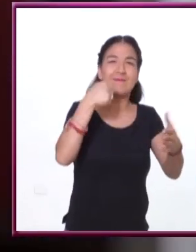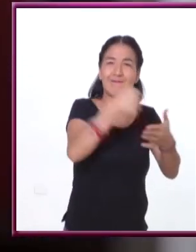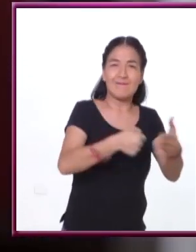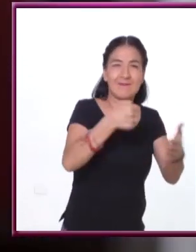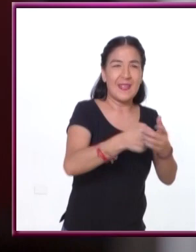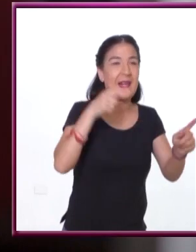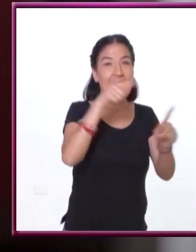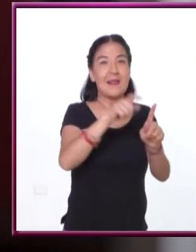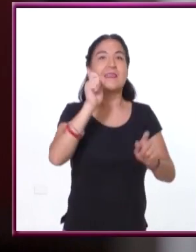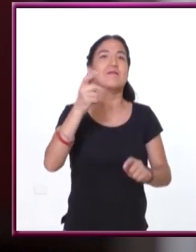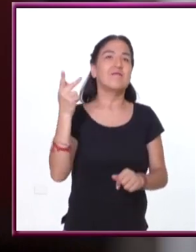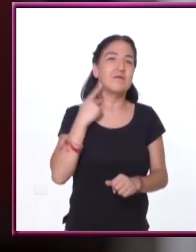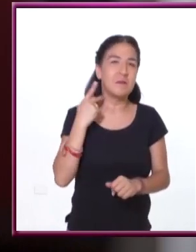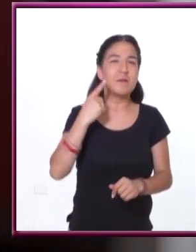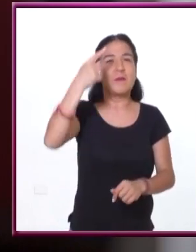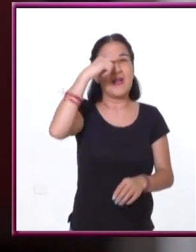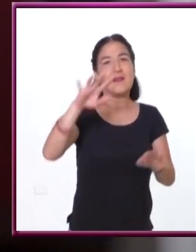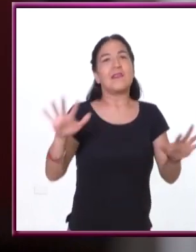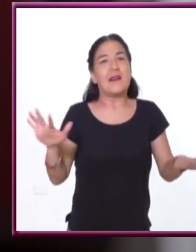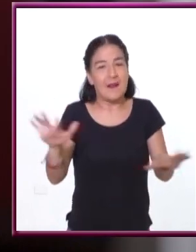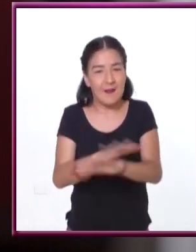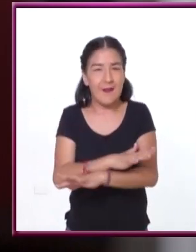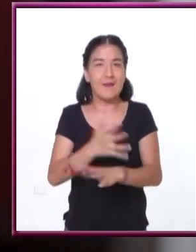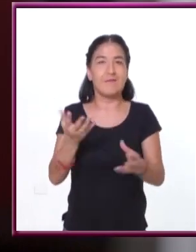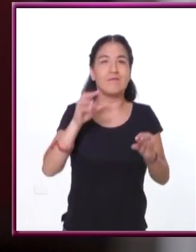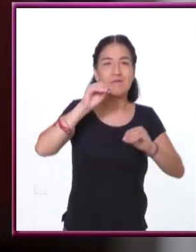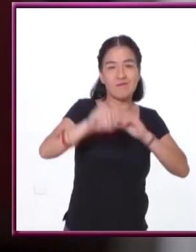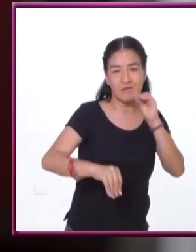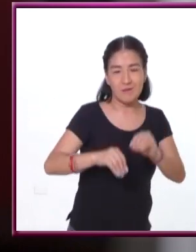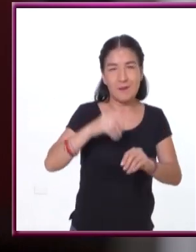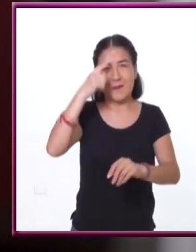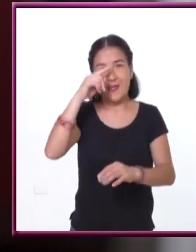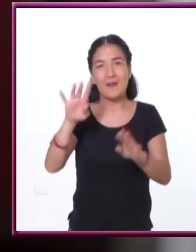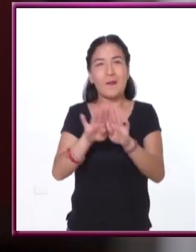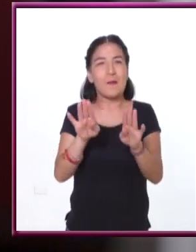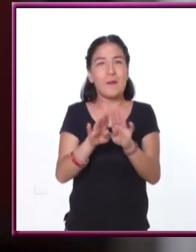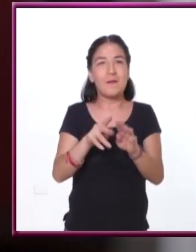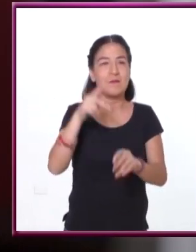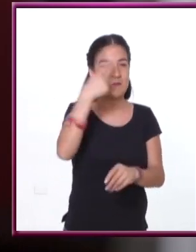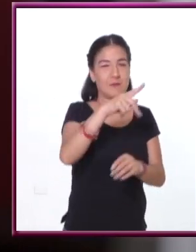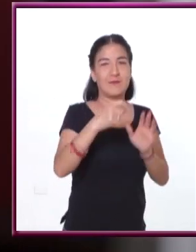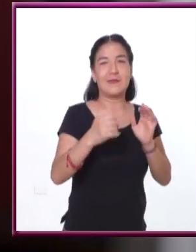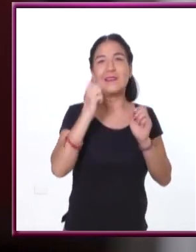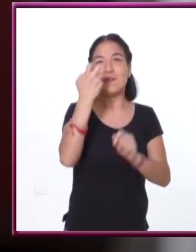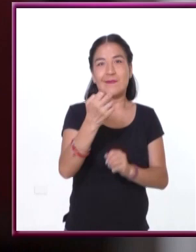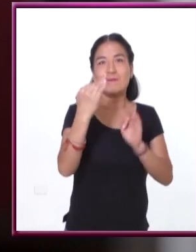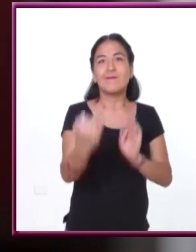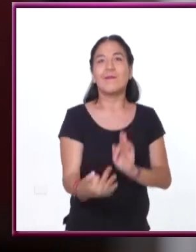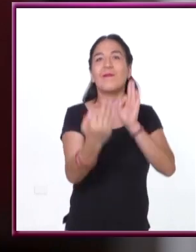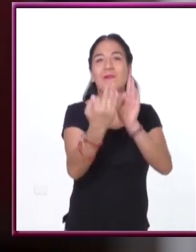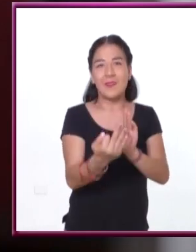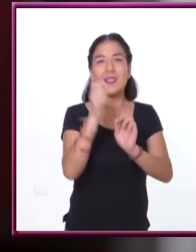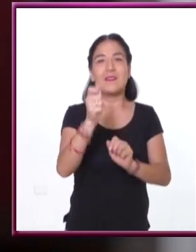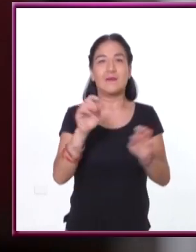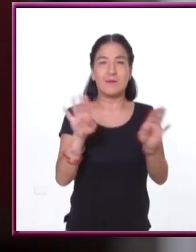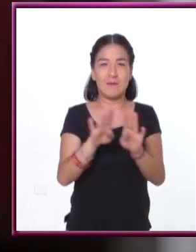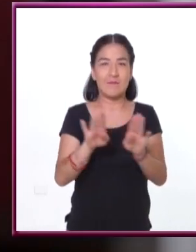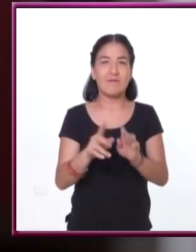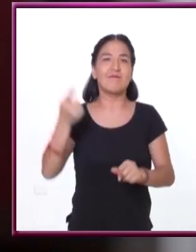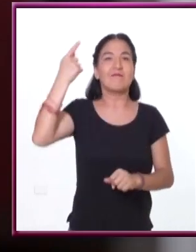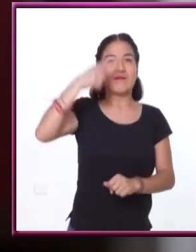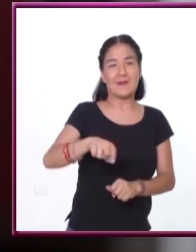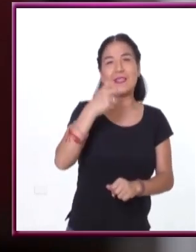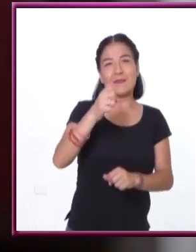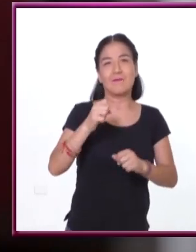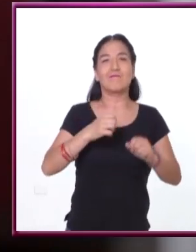reaccionen adecuando, modificando su posición frente a lo que es el postulado